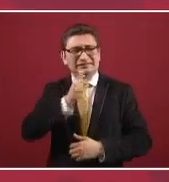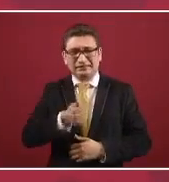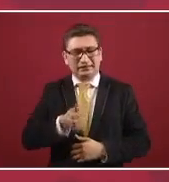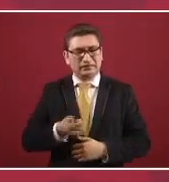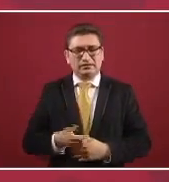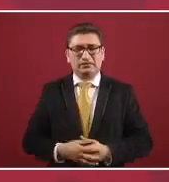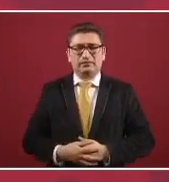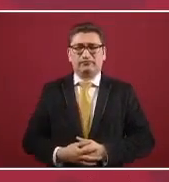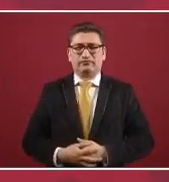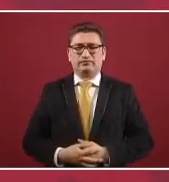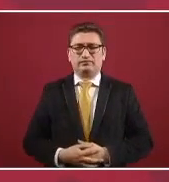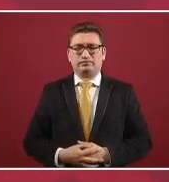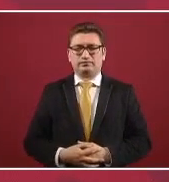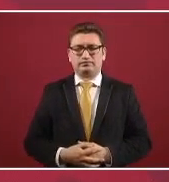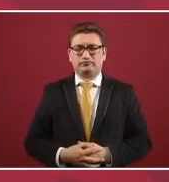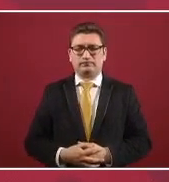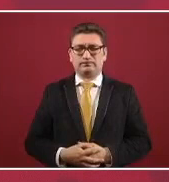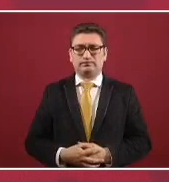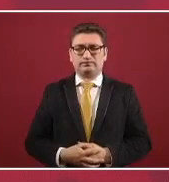previo.